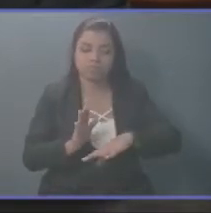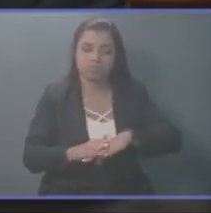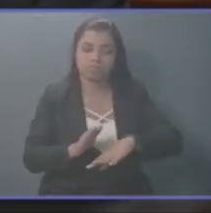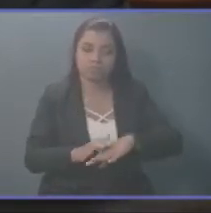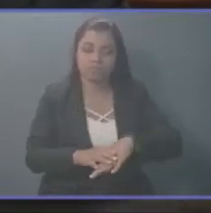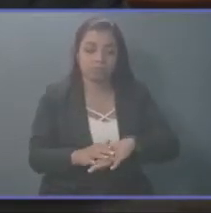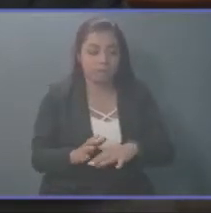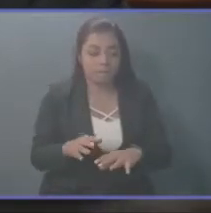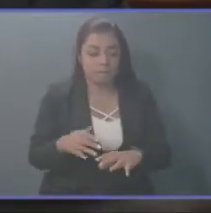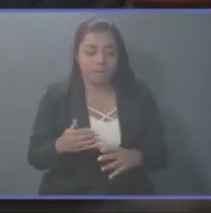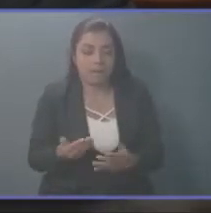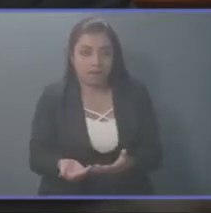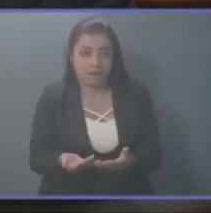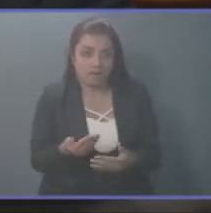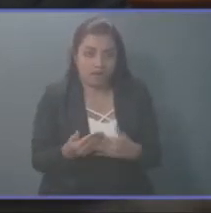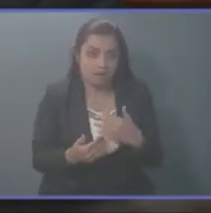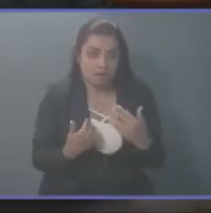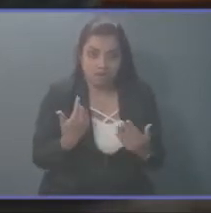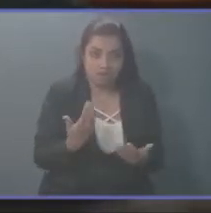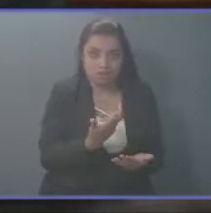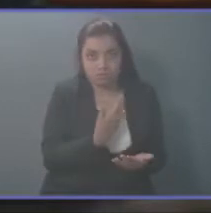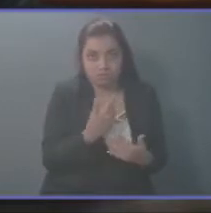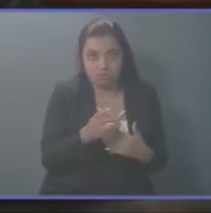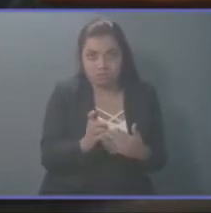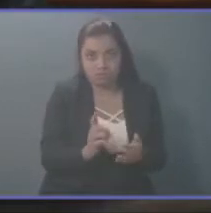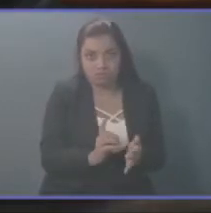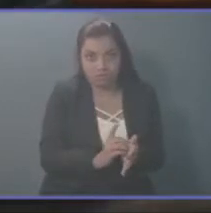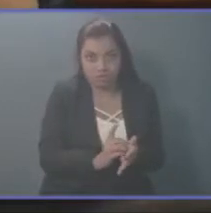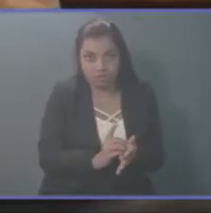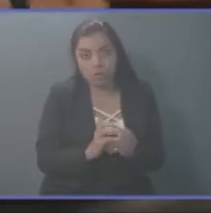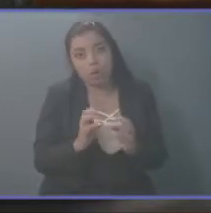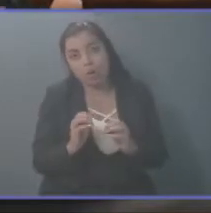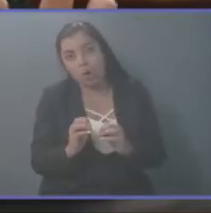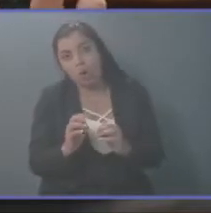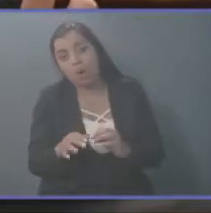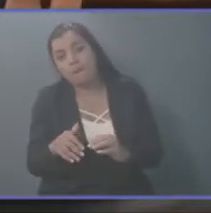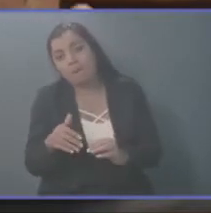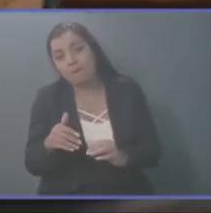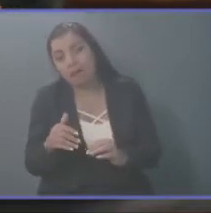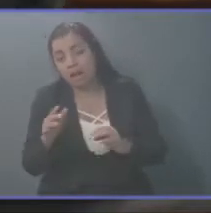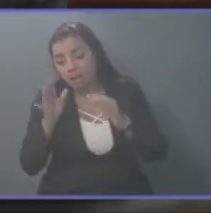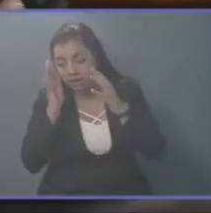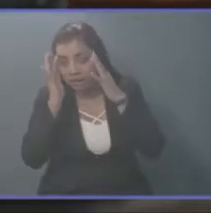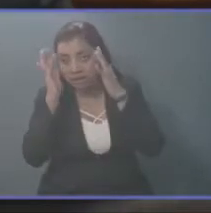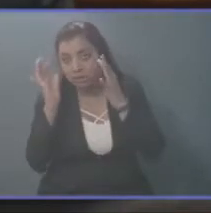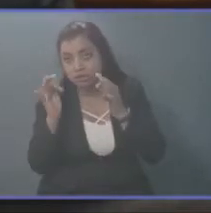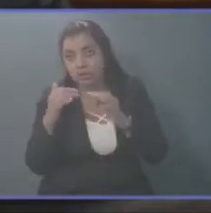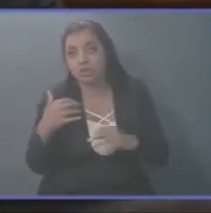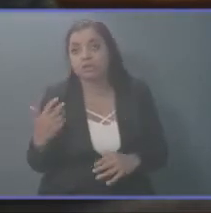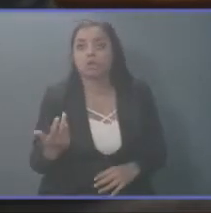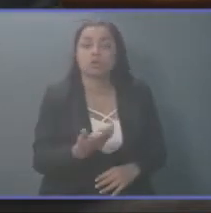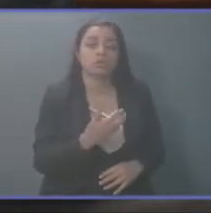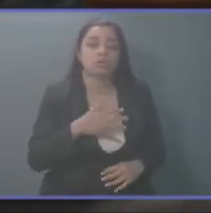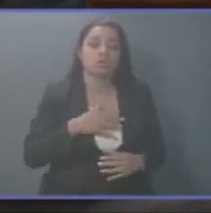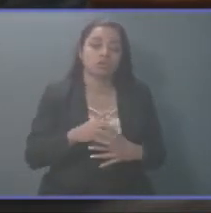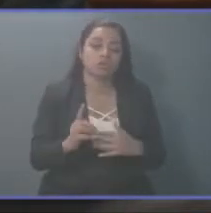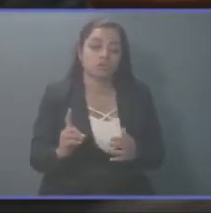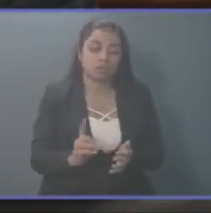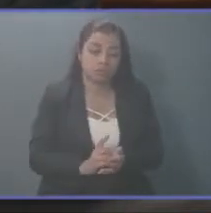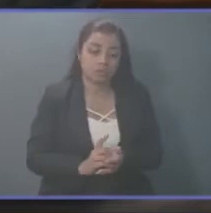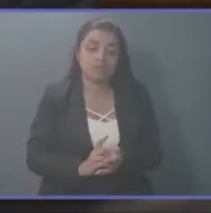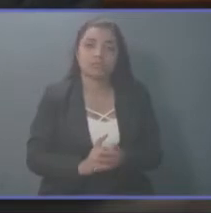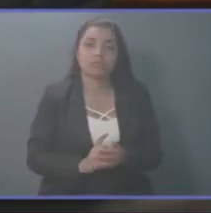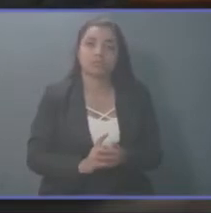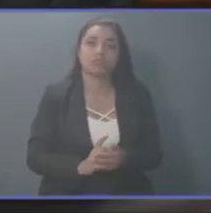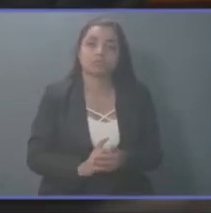para las actuaciones que nosotros como diputado o para las decisiones que nosotros como diputado